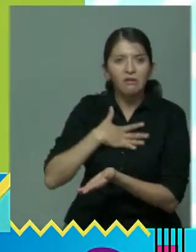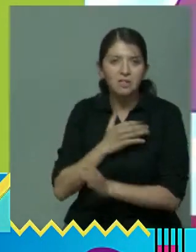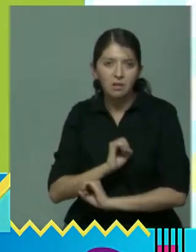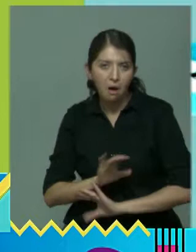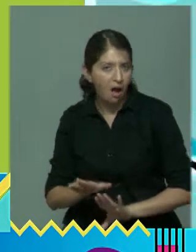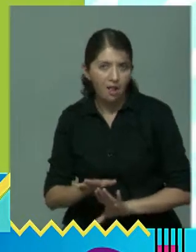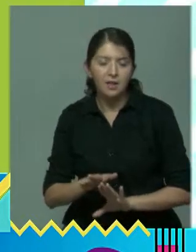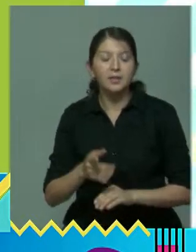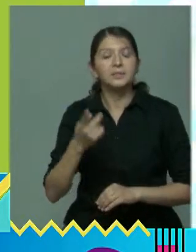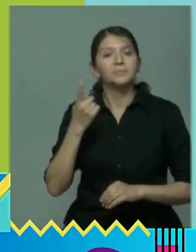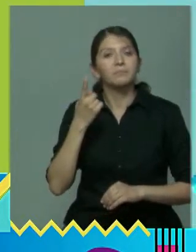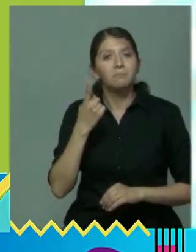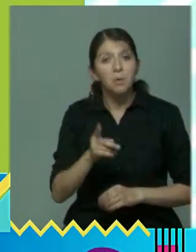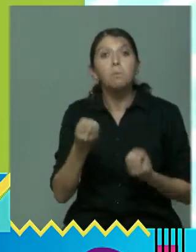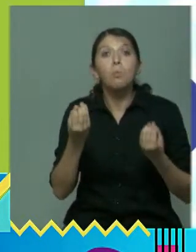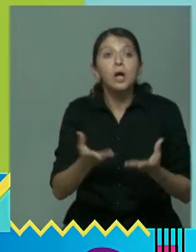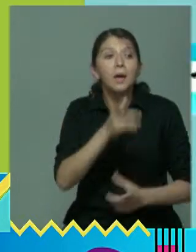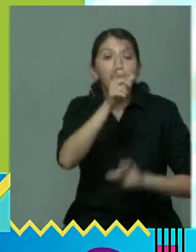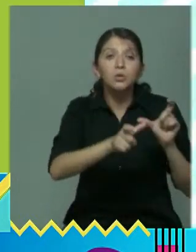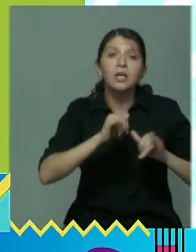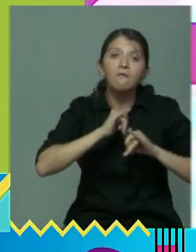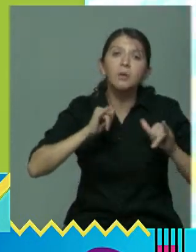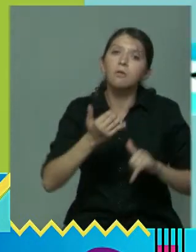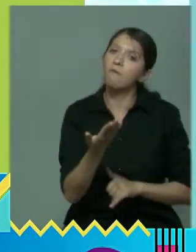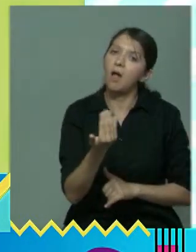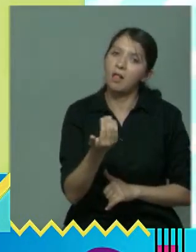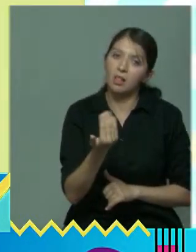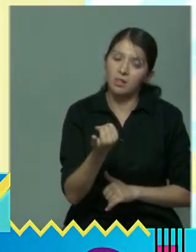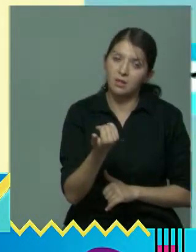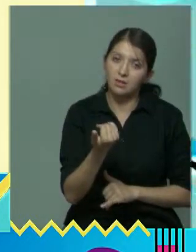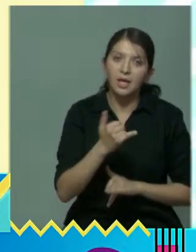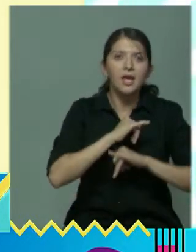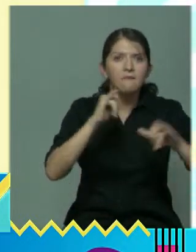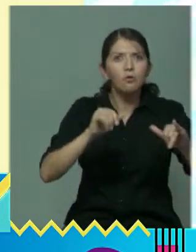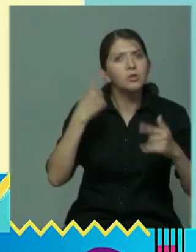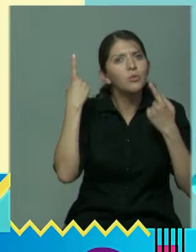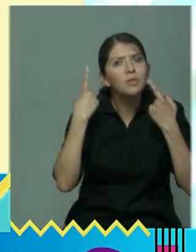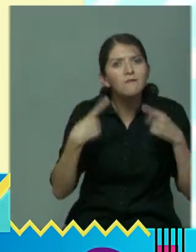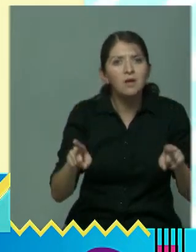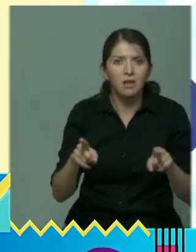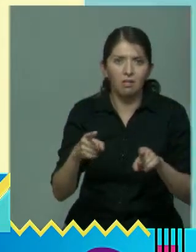no tenés la información porque nos dan otro tipo de información, ¿no?